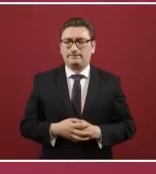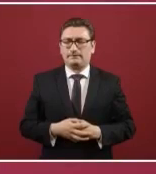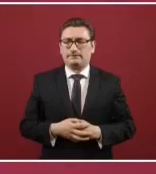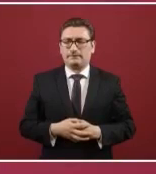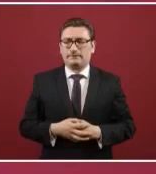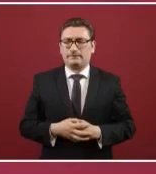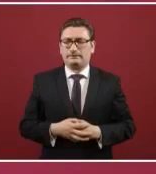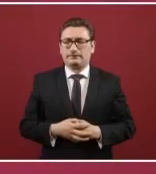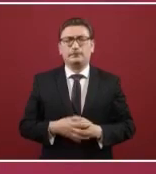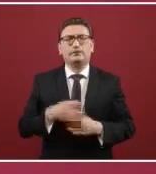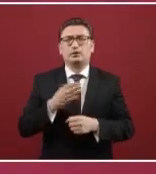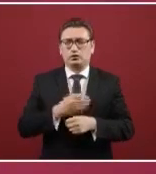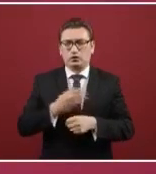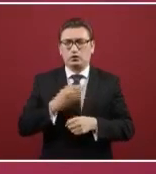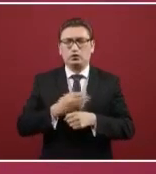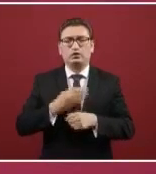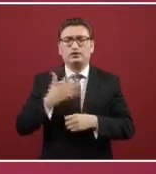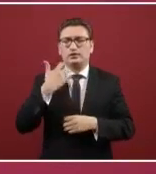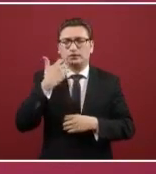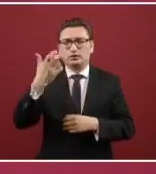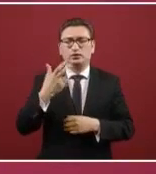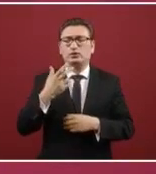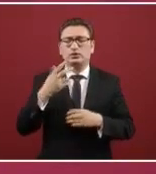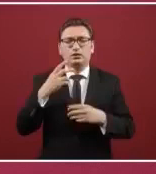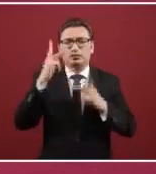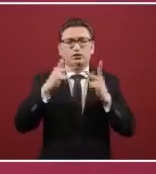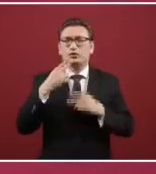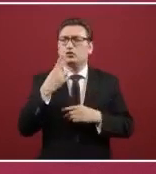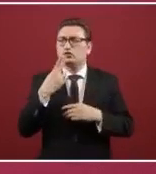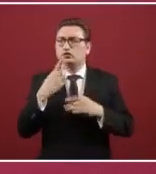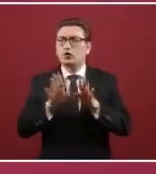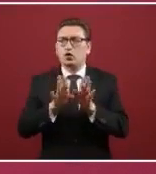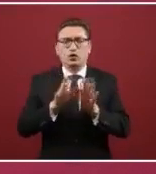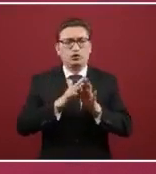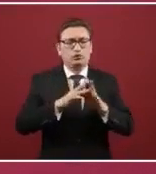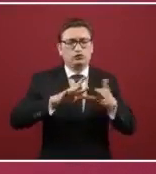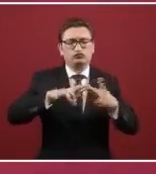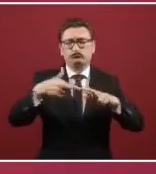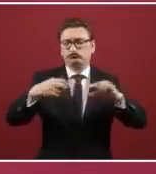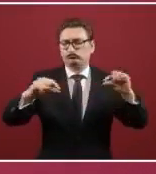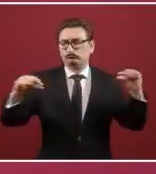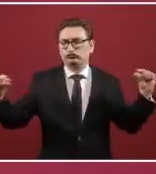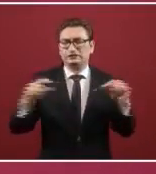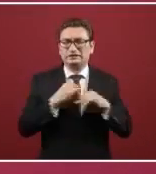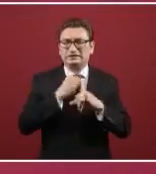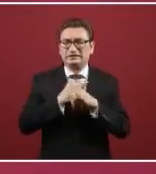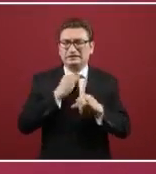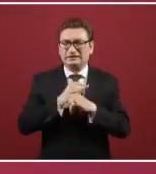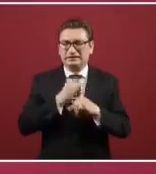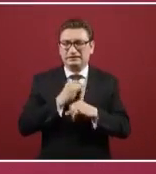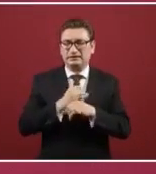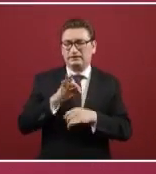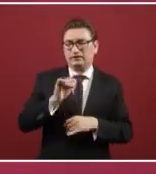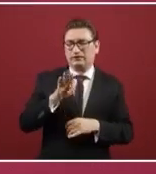el uso de 50,000 kilómetros de fibras ópticas, de líneas de fibra